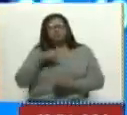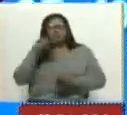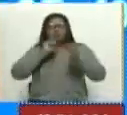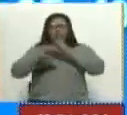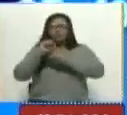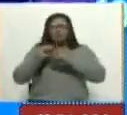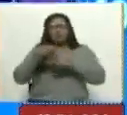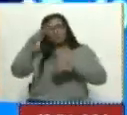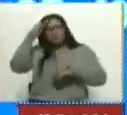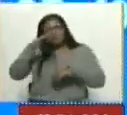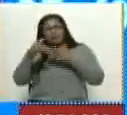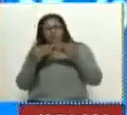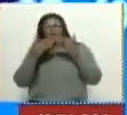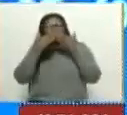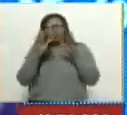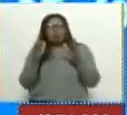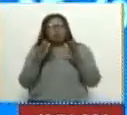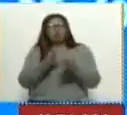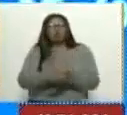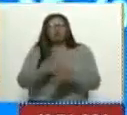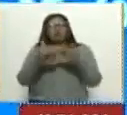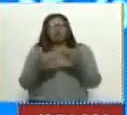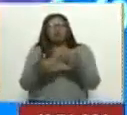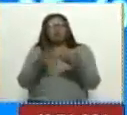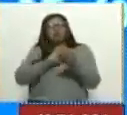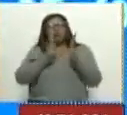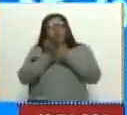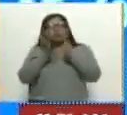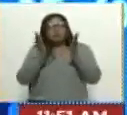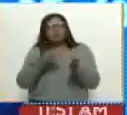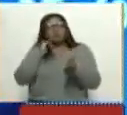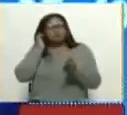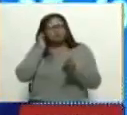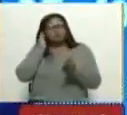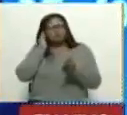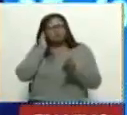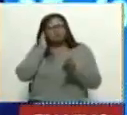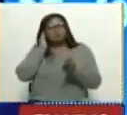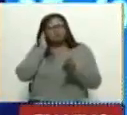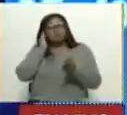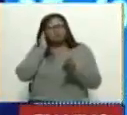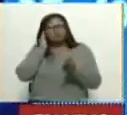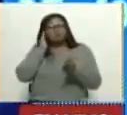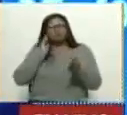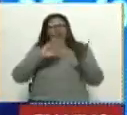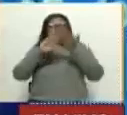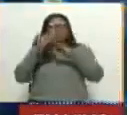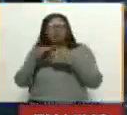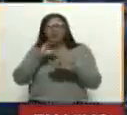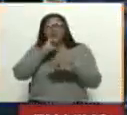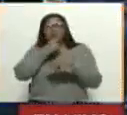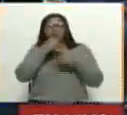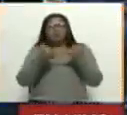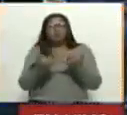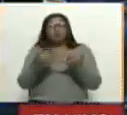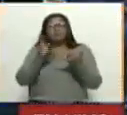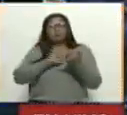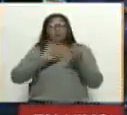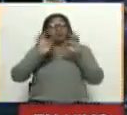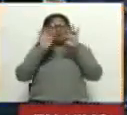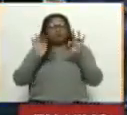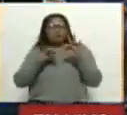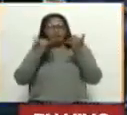militar las rebeliones populares las rebeliones estudiantiles las rebeliones de las comunidades de los abuelos Caracas y Venezuela